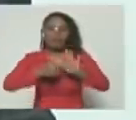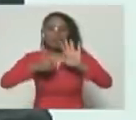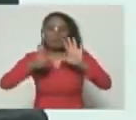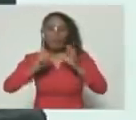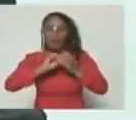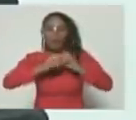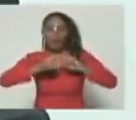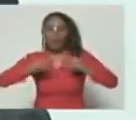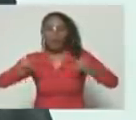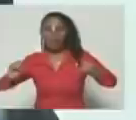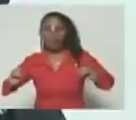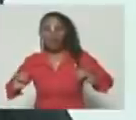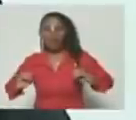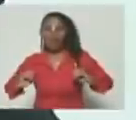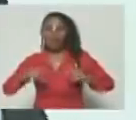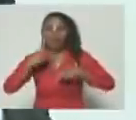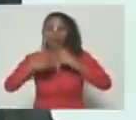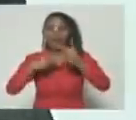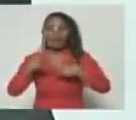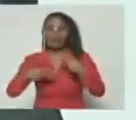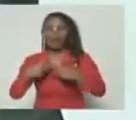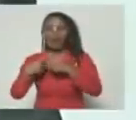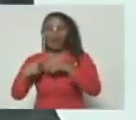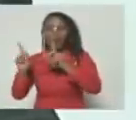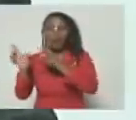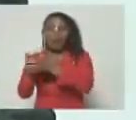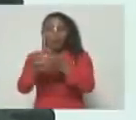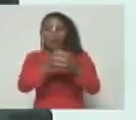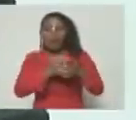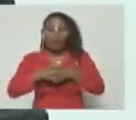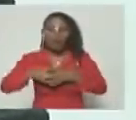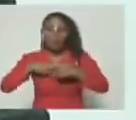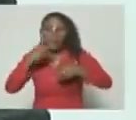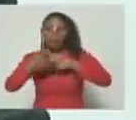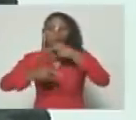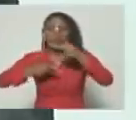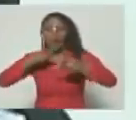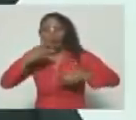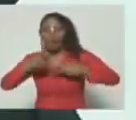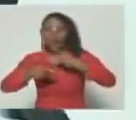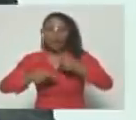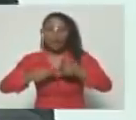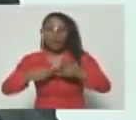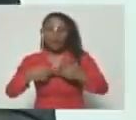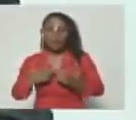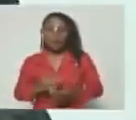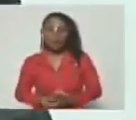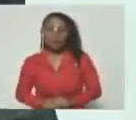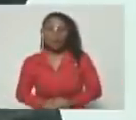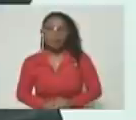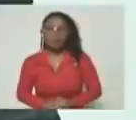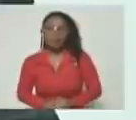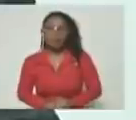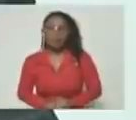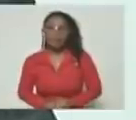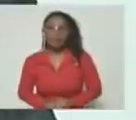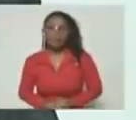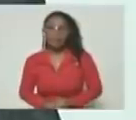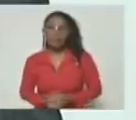organizaciones políticas más otra cantidad de organizaciones políticas de